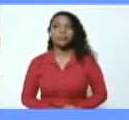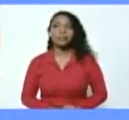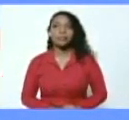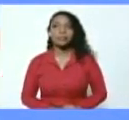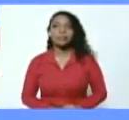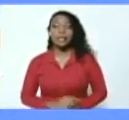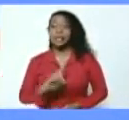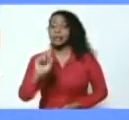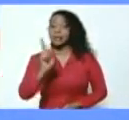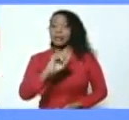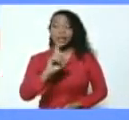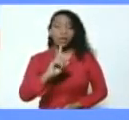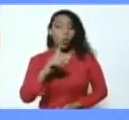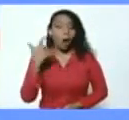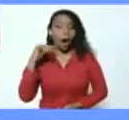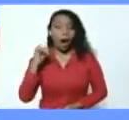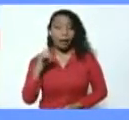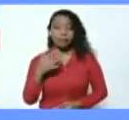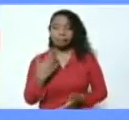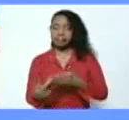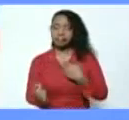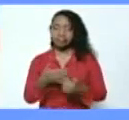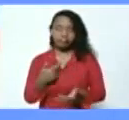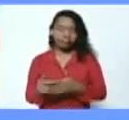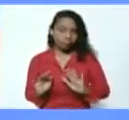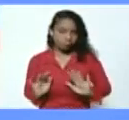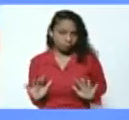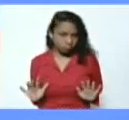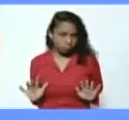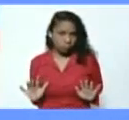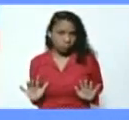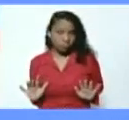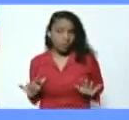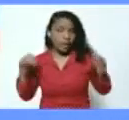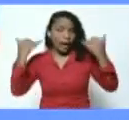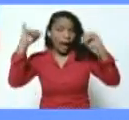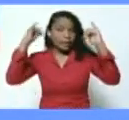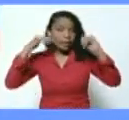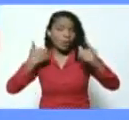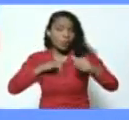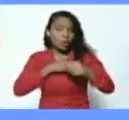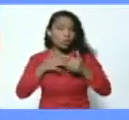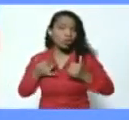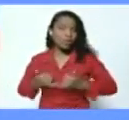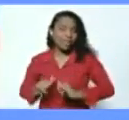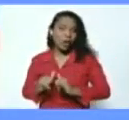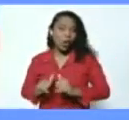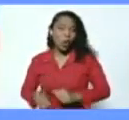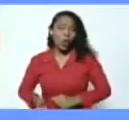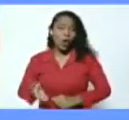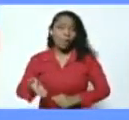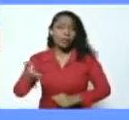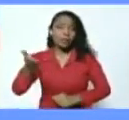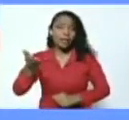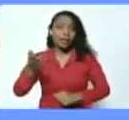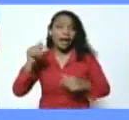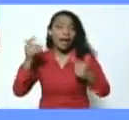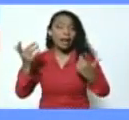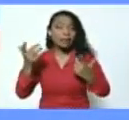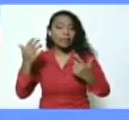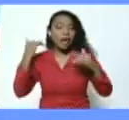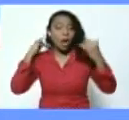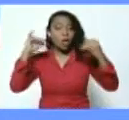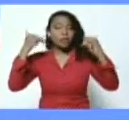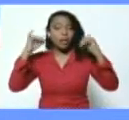Si no estamos, no importa. Que celebren nuestros hijos. Lo más importante es que lo